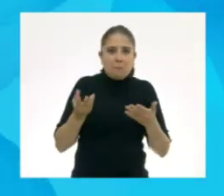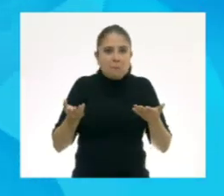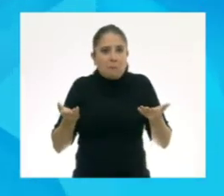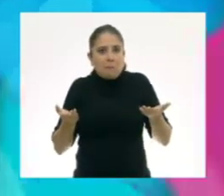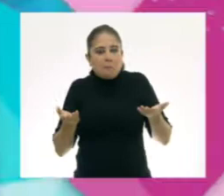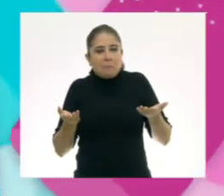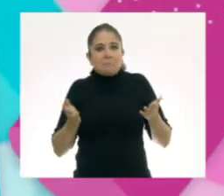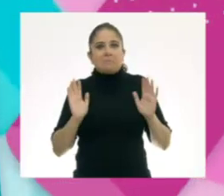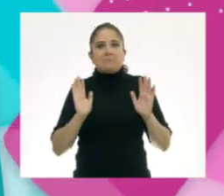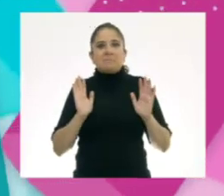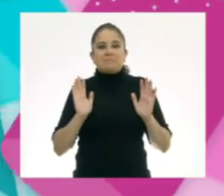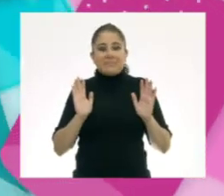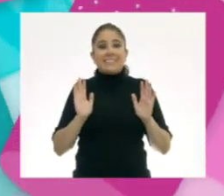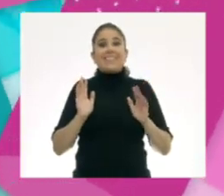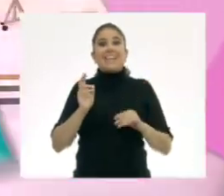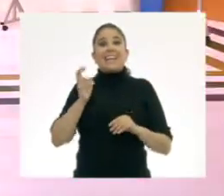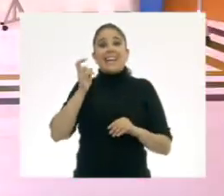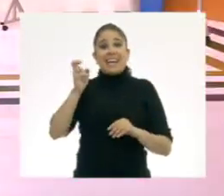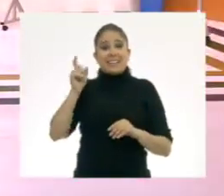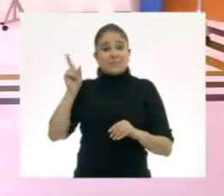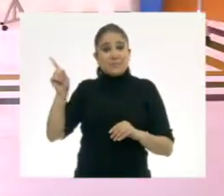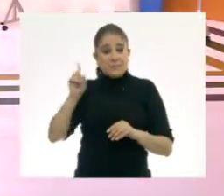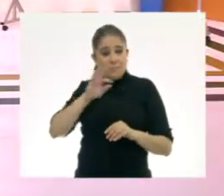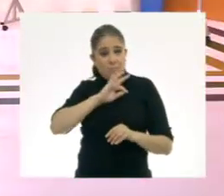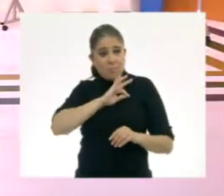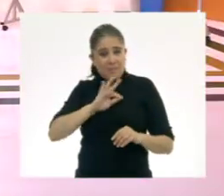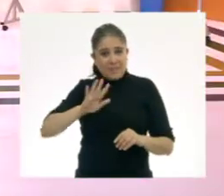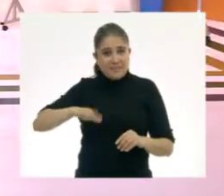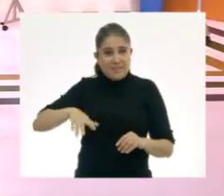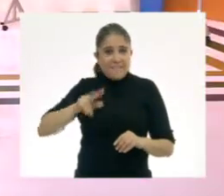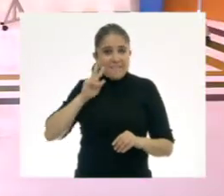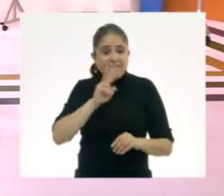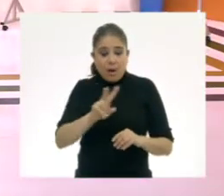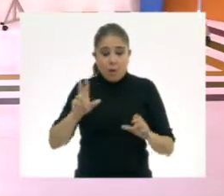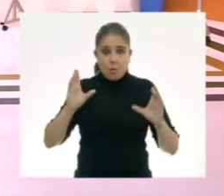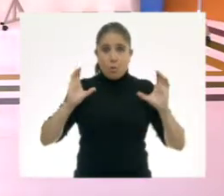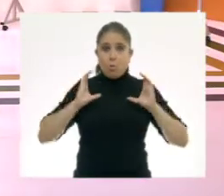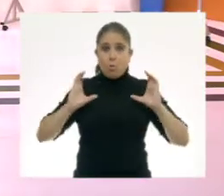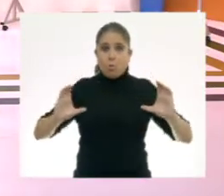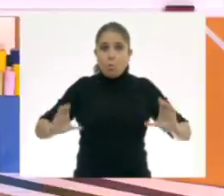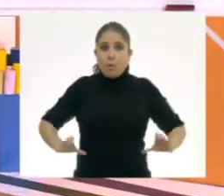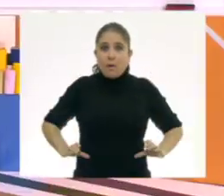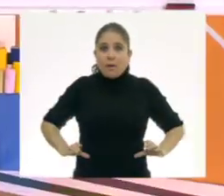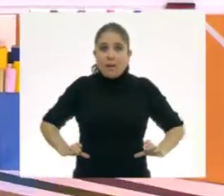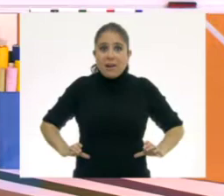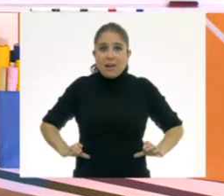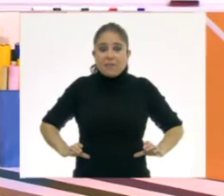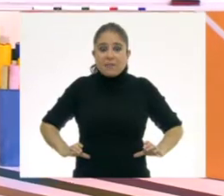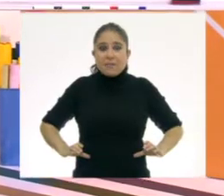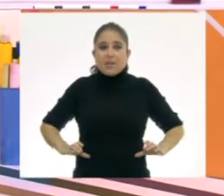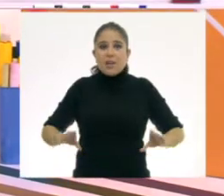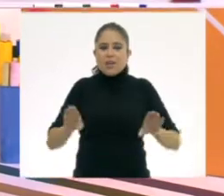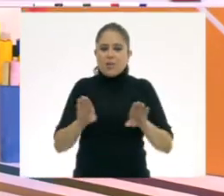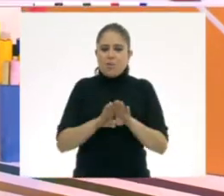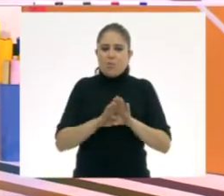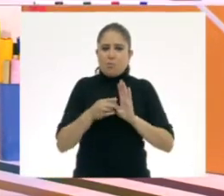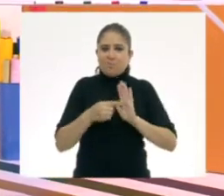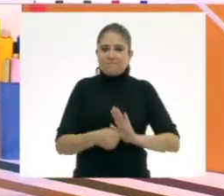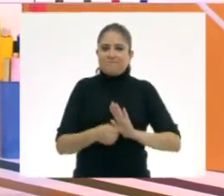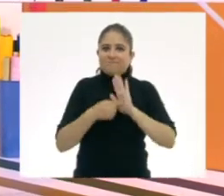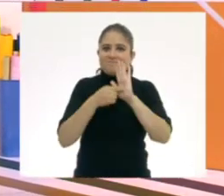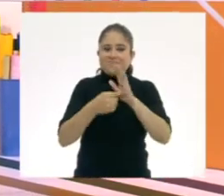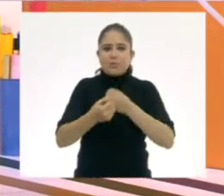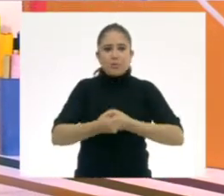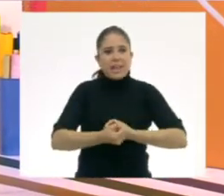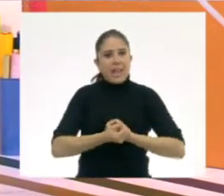ay, sí, está bueno. Aquí es donde podemos ver donde el cuerpo llega a ser como una herramienta